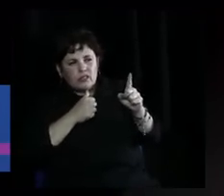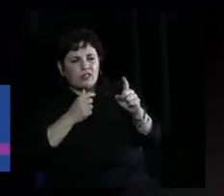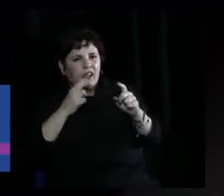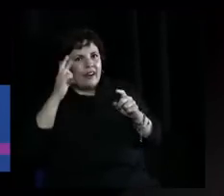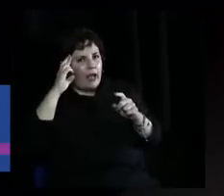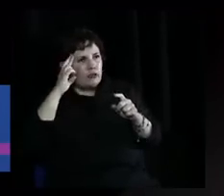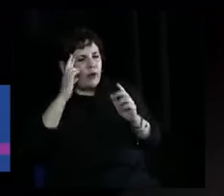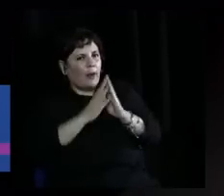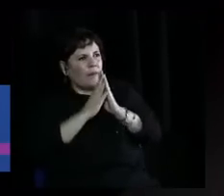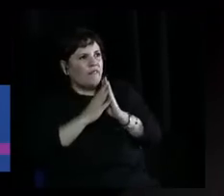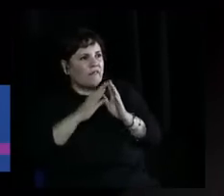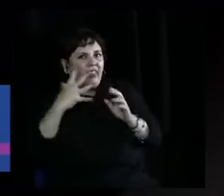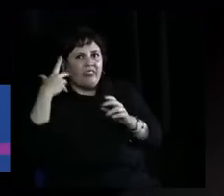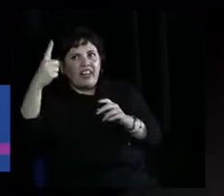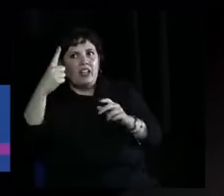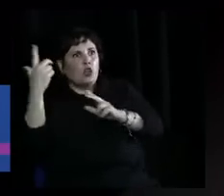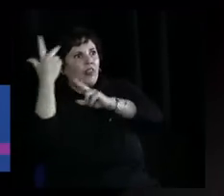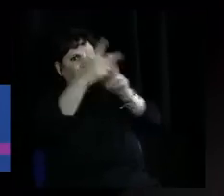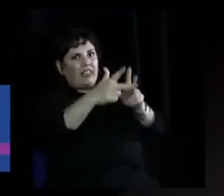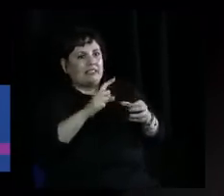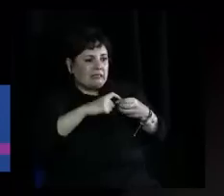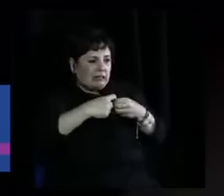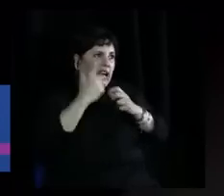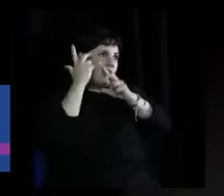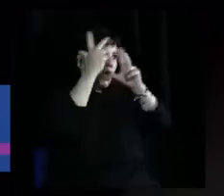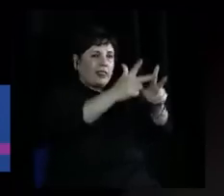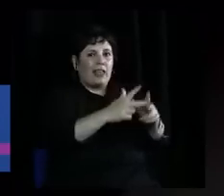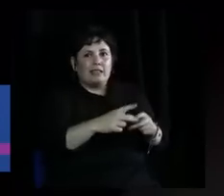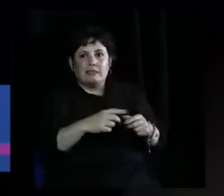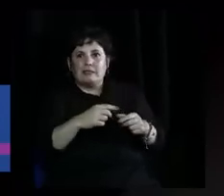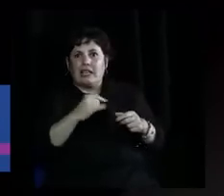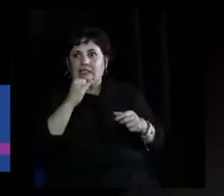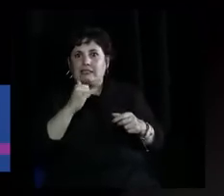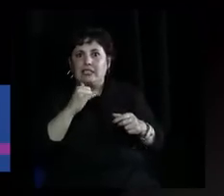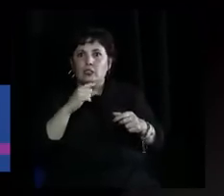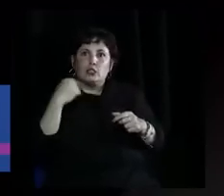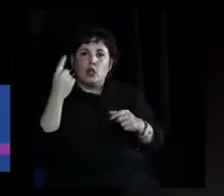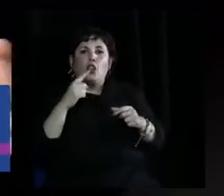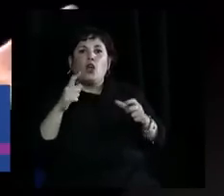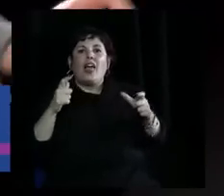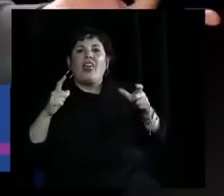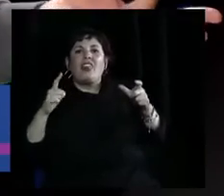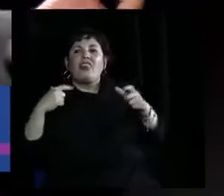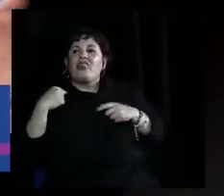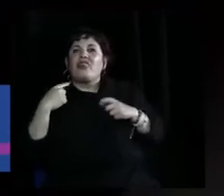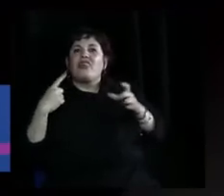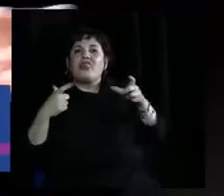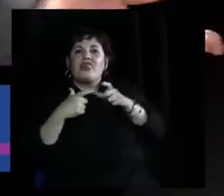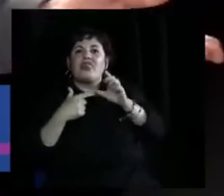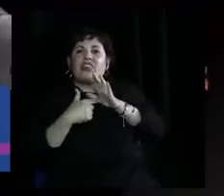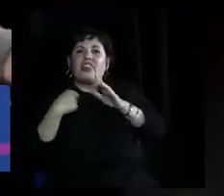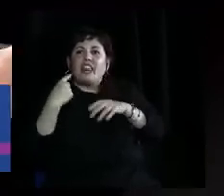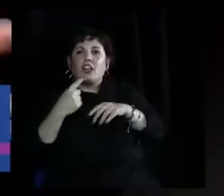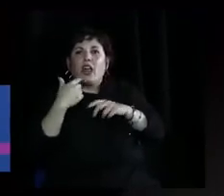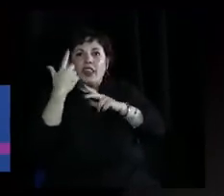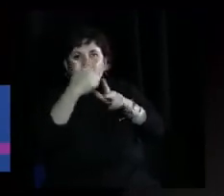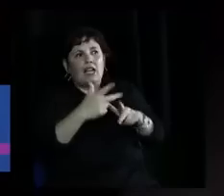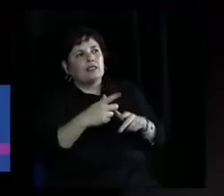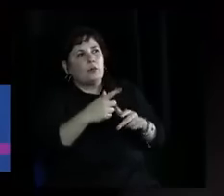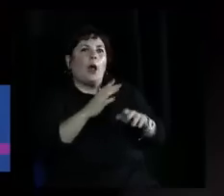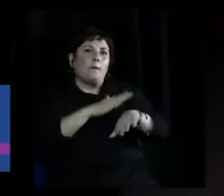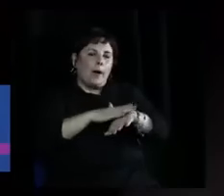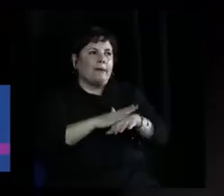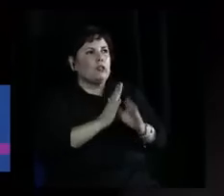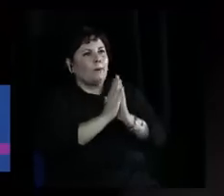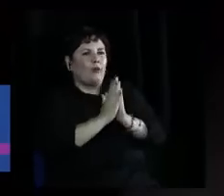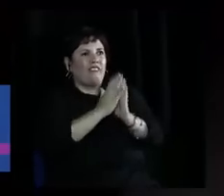te lo están diciendo los gerentes, si te lo está diciendo el sindicato, si el directorio también te lo está diciendo. Y bueno, es momento de poner las barbas en remojo y decir, bueno,